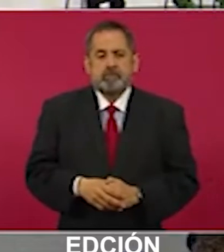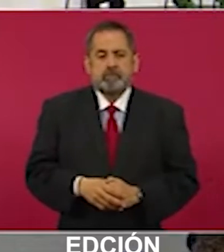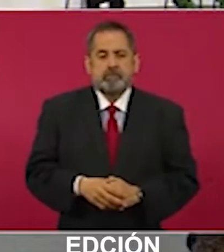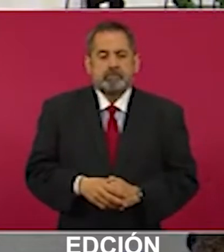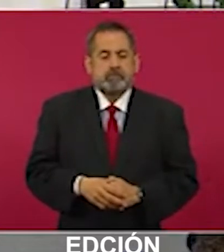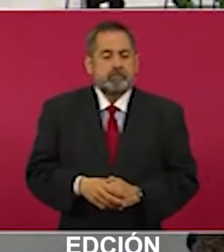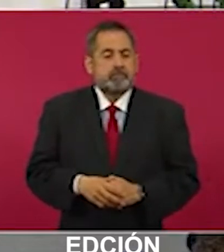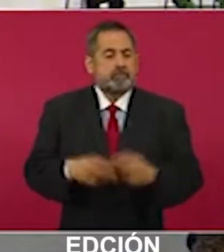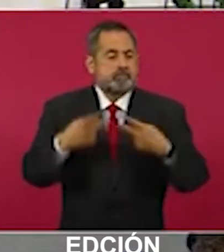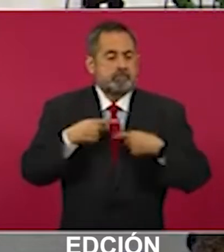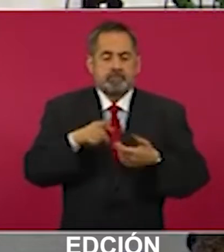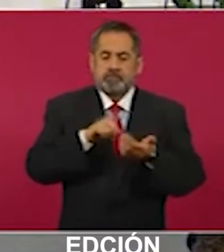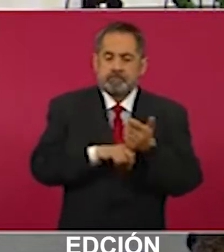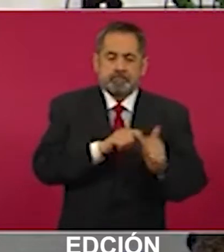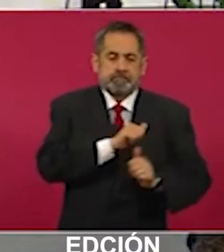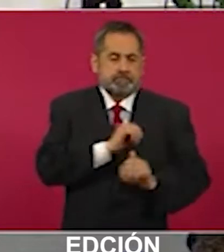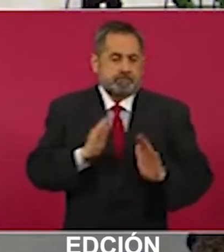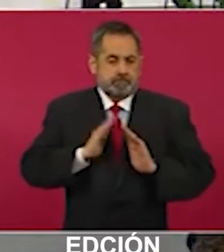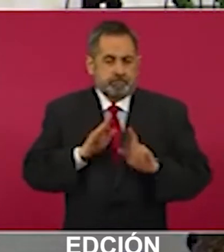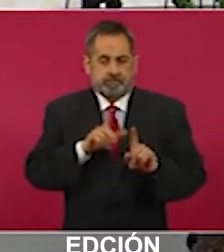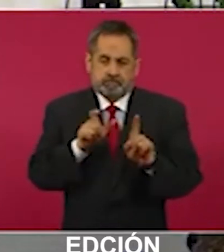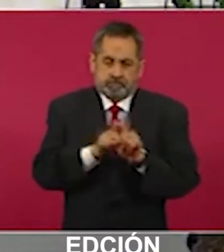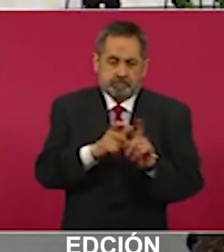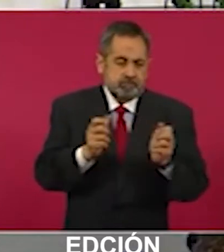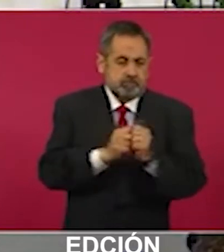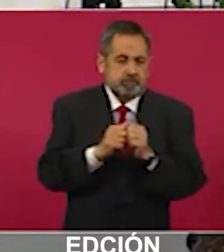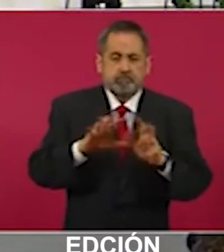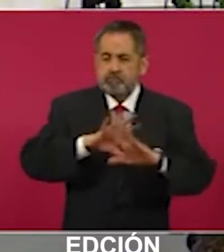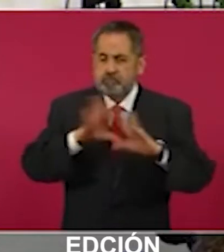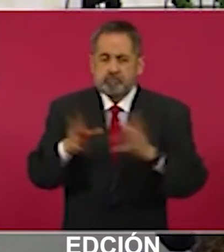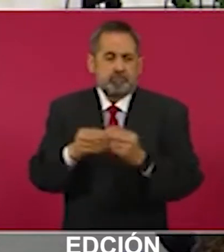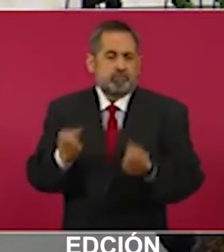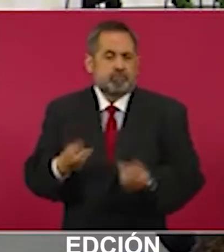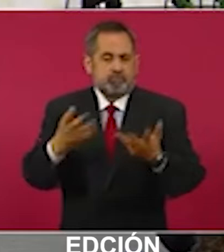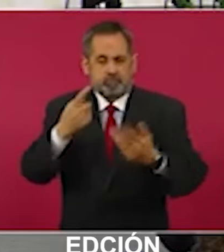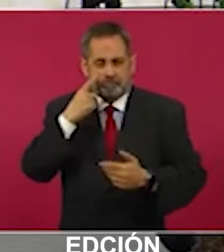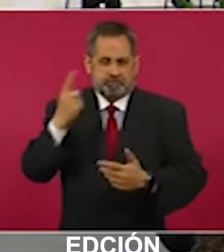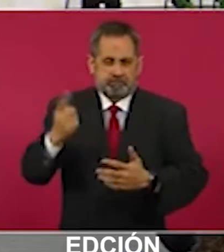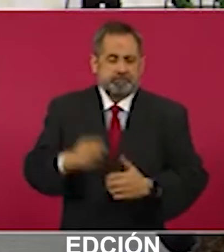el personal militar y los totales.